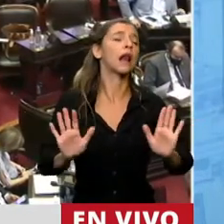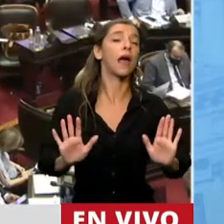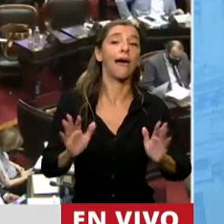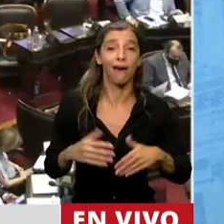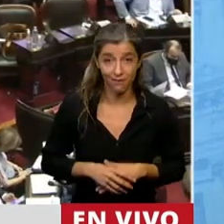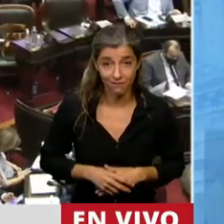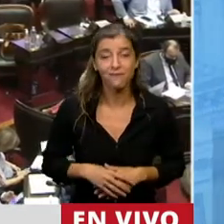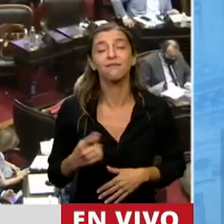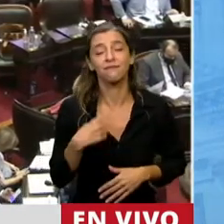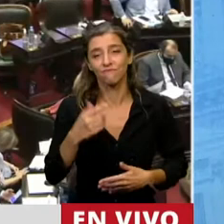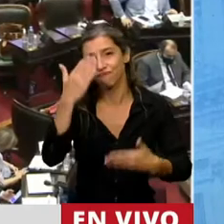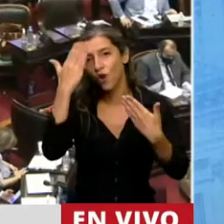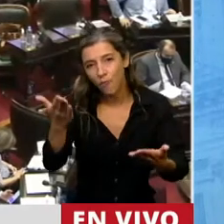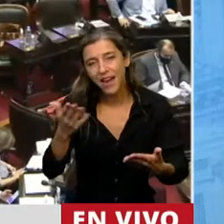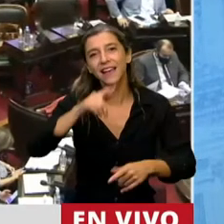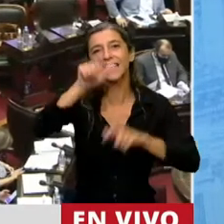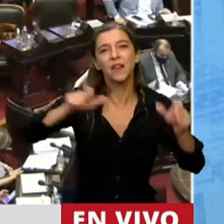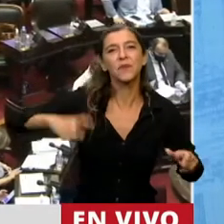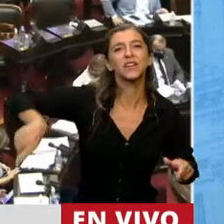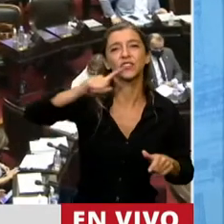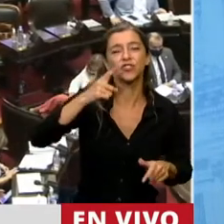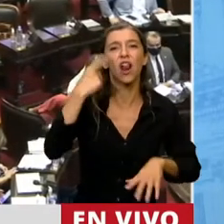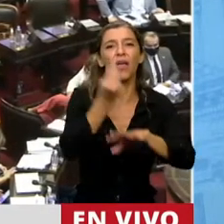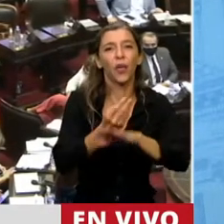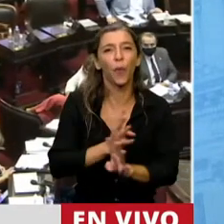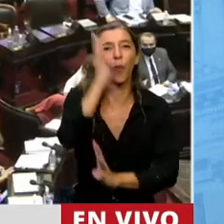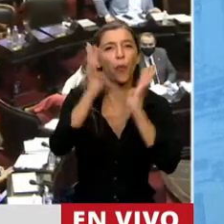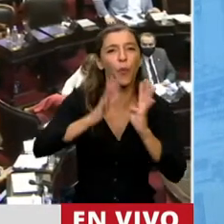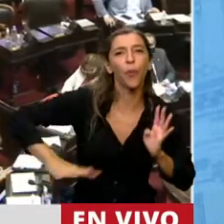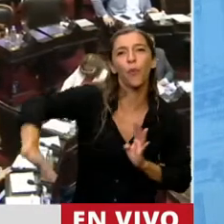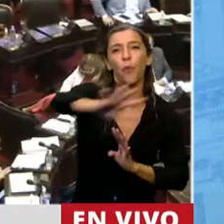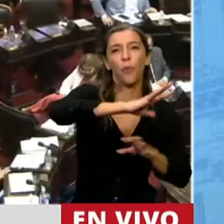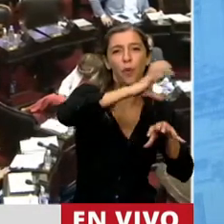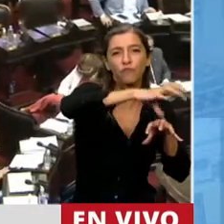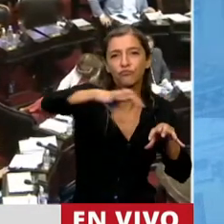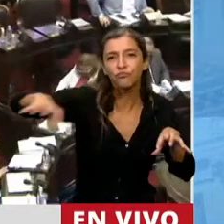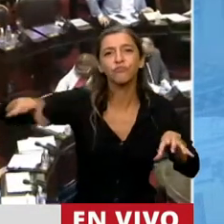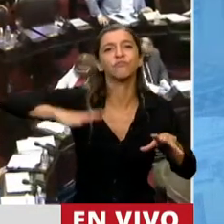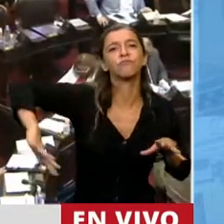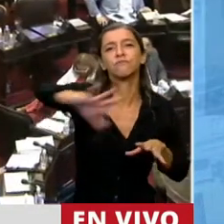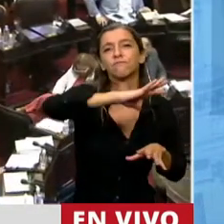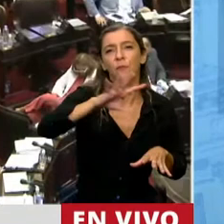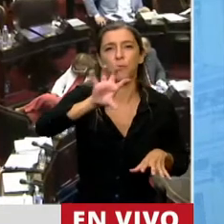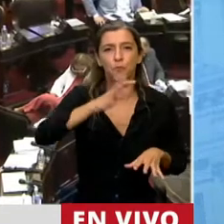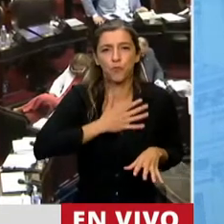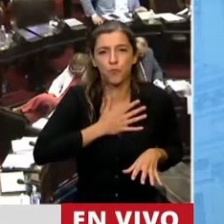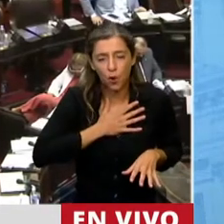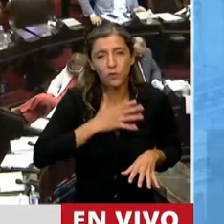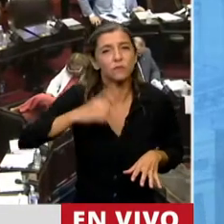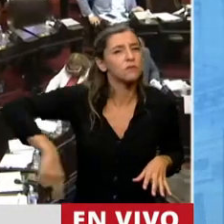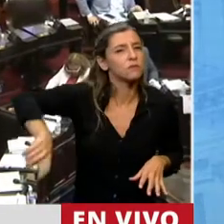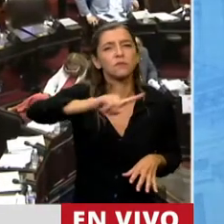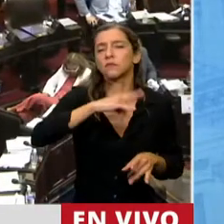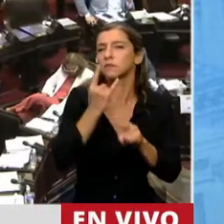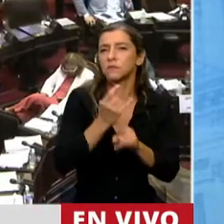y trabajadoras de los pueblos forestales del norte de mi provincia, protagonistas de una lucha contra el